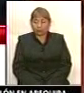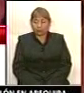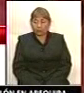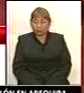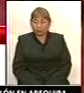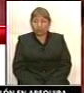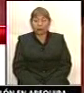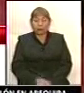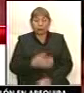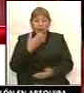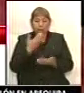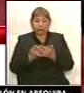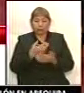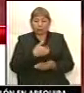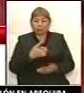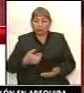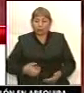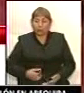Gracias, presidenta.